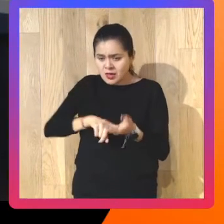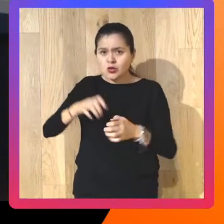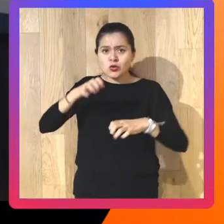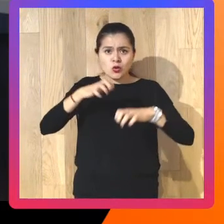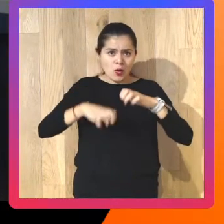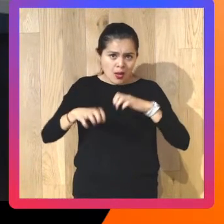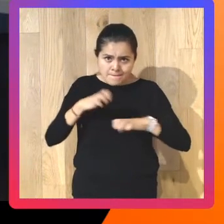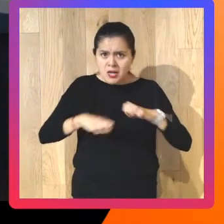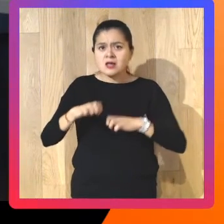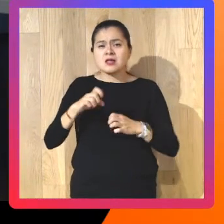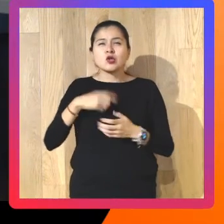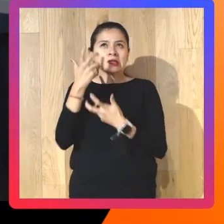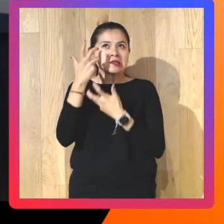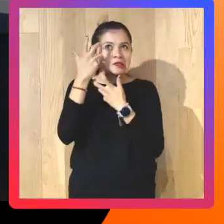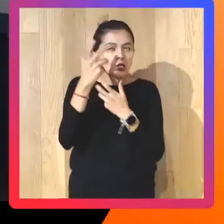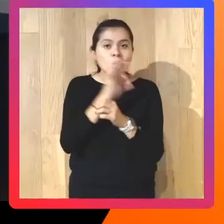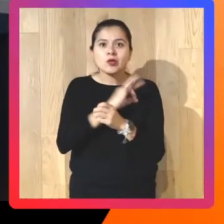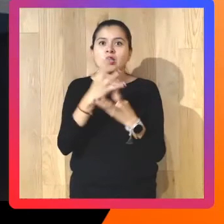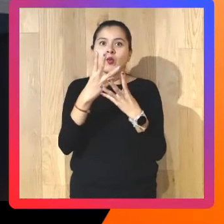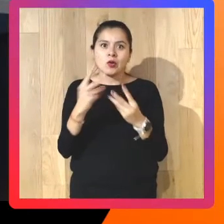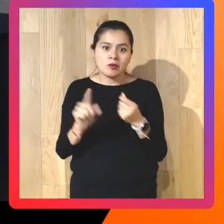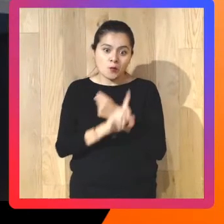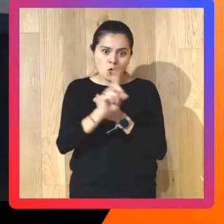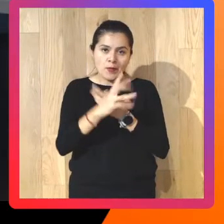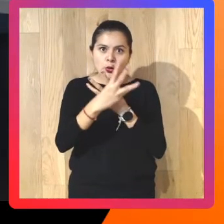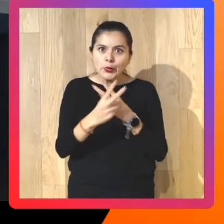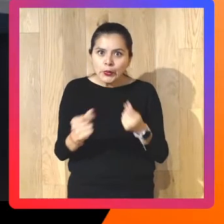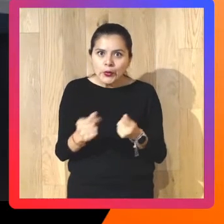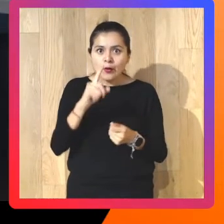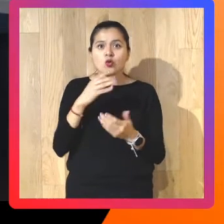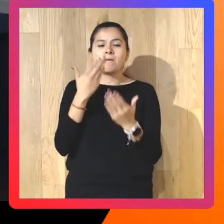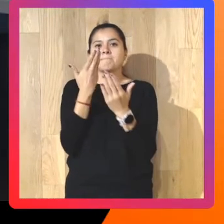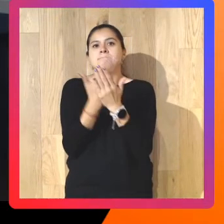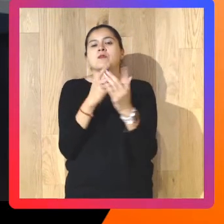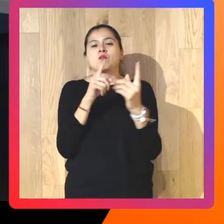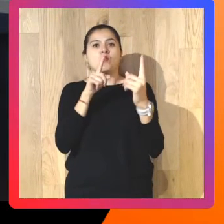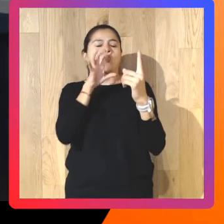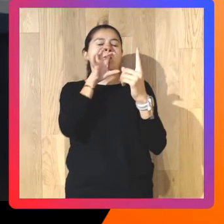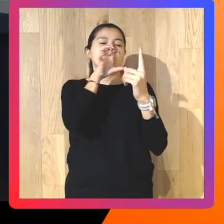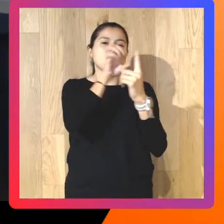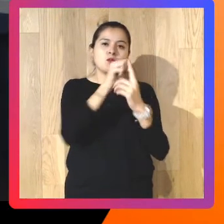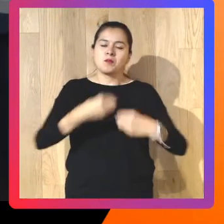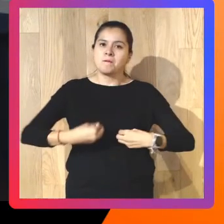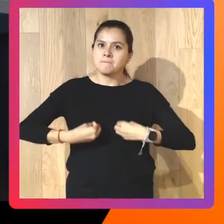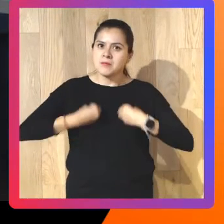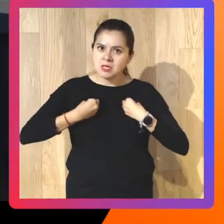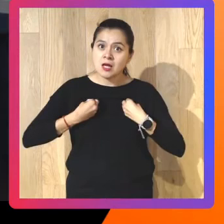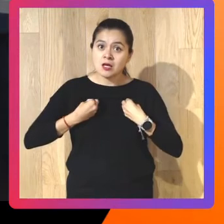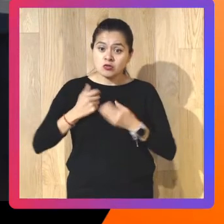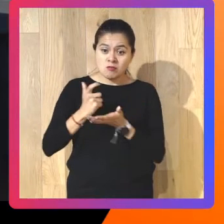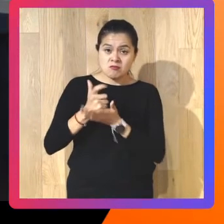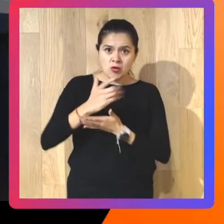tu ilusión de poder resolver problemáticas con un propósito de vida. Creo que poner el salario